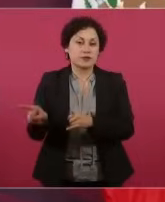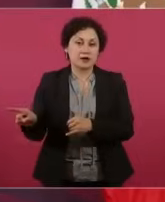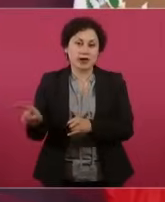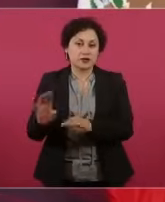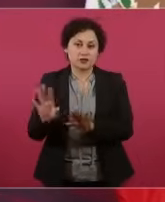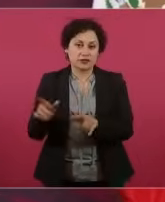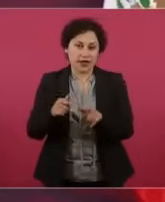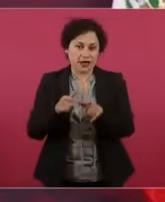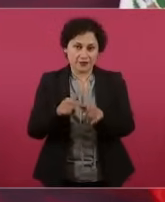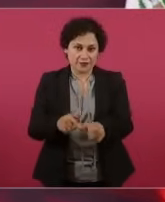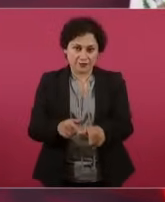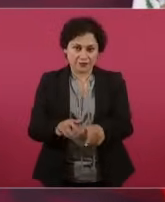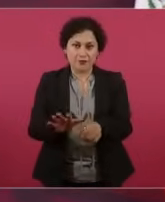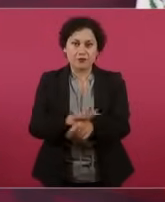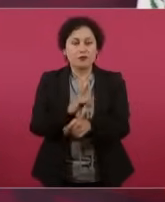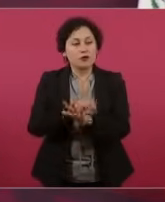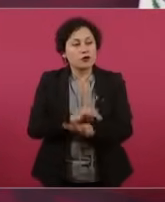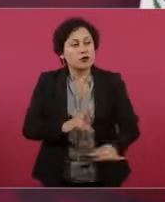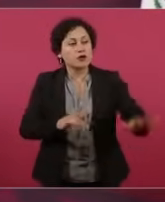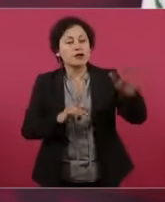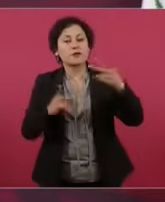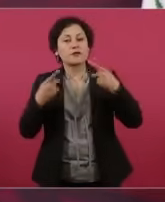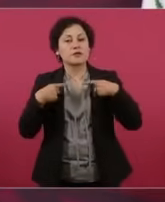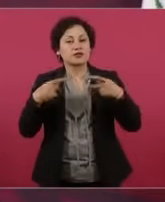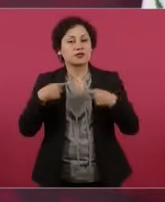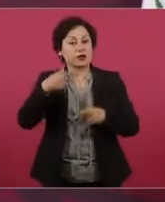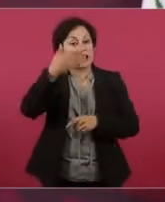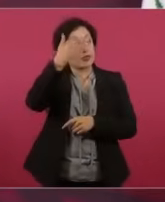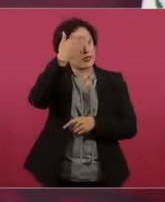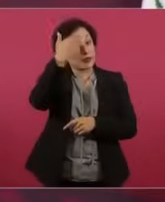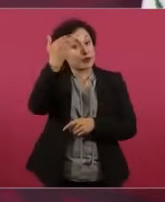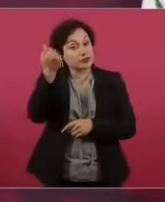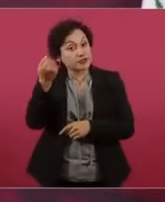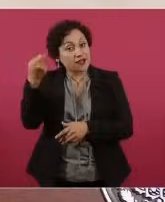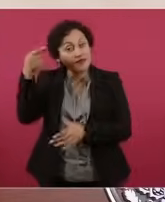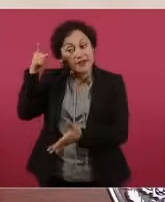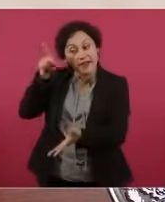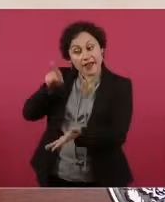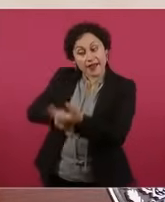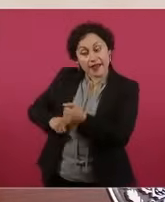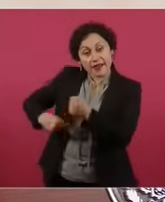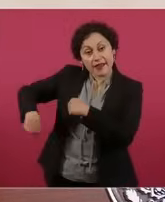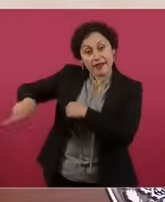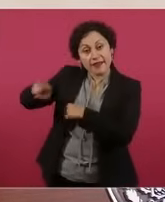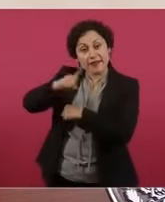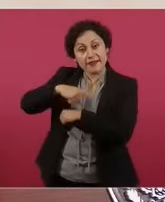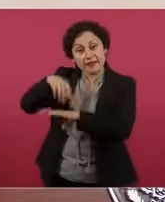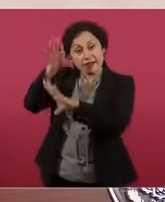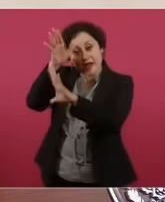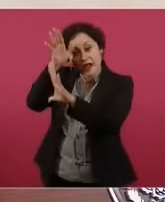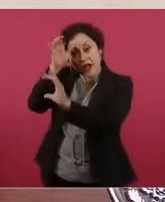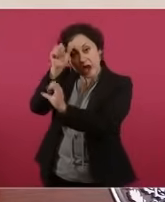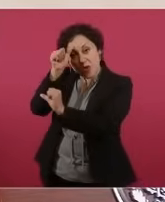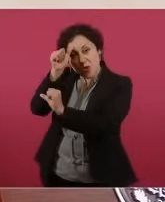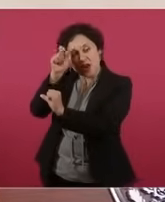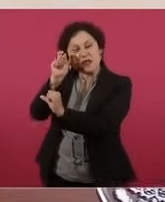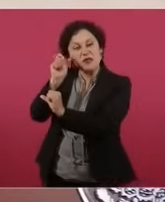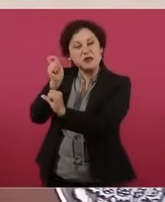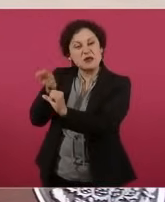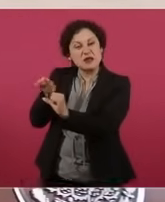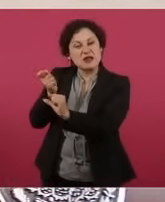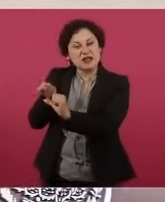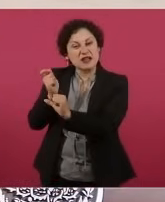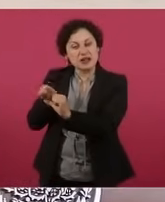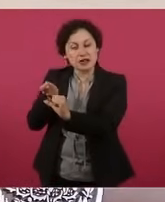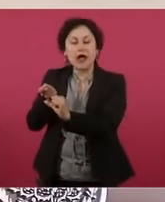sabe que lo que tenían pactado, el acuerdo, era que además de